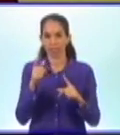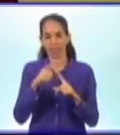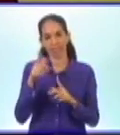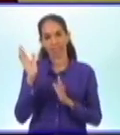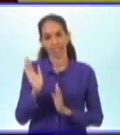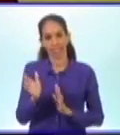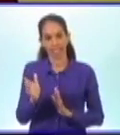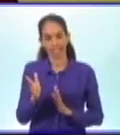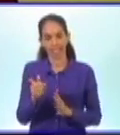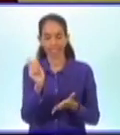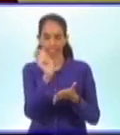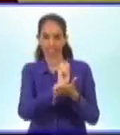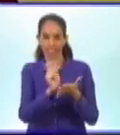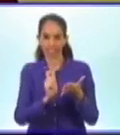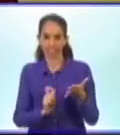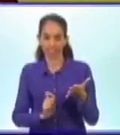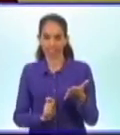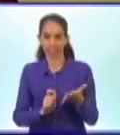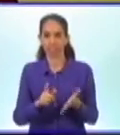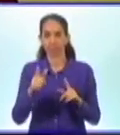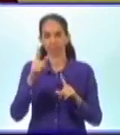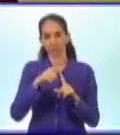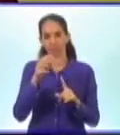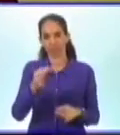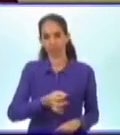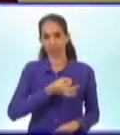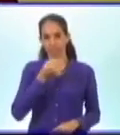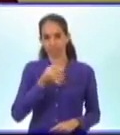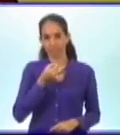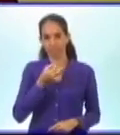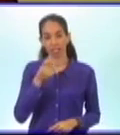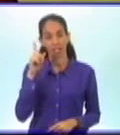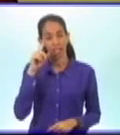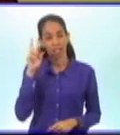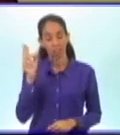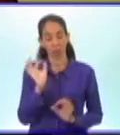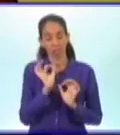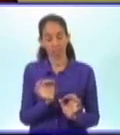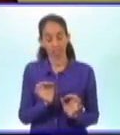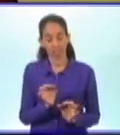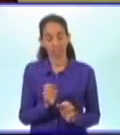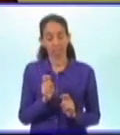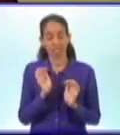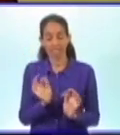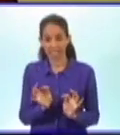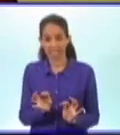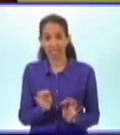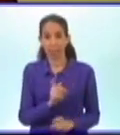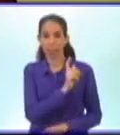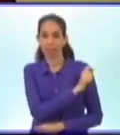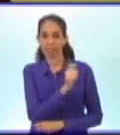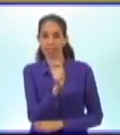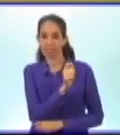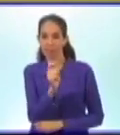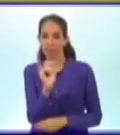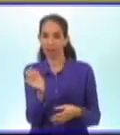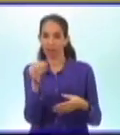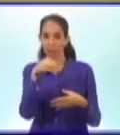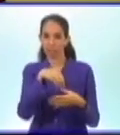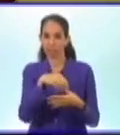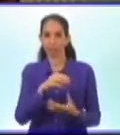textos y también, por supuesto, en la confección del informe final del seminario integrador que te será orientado.